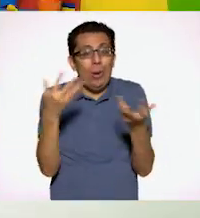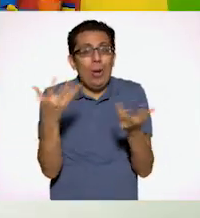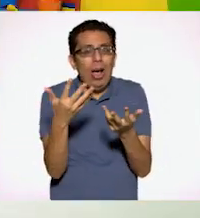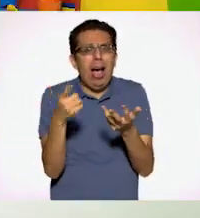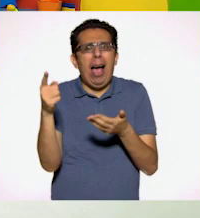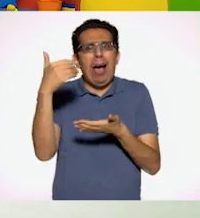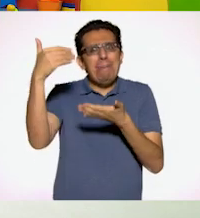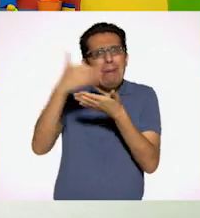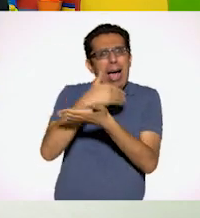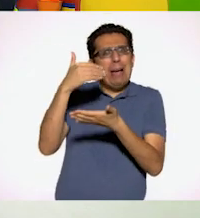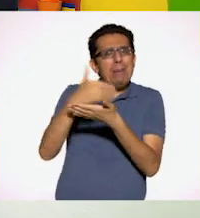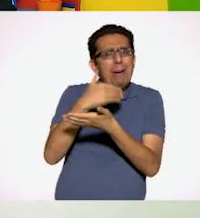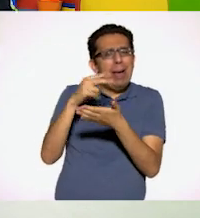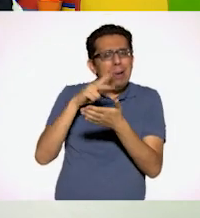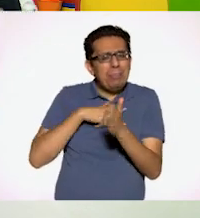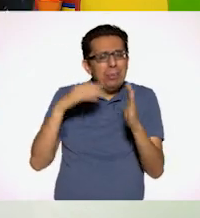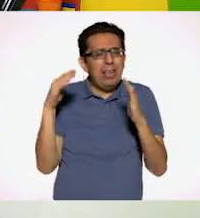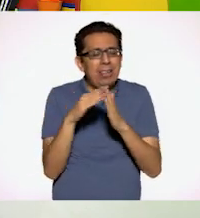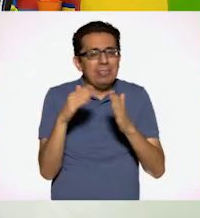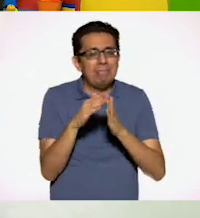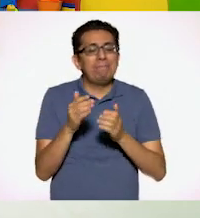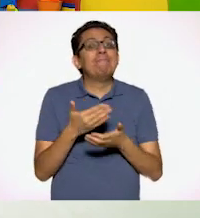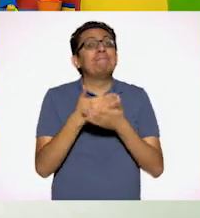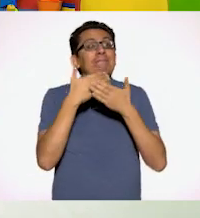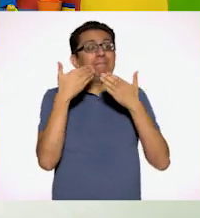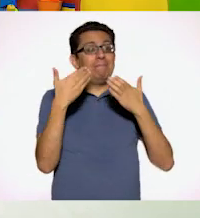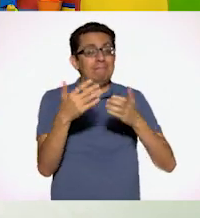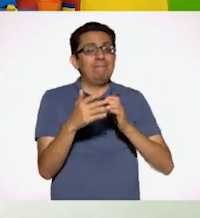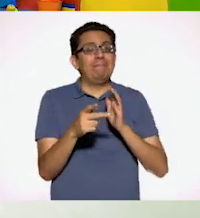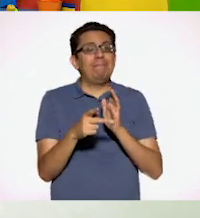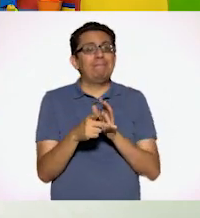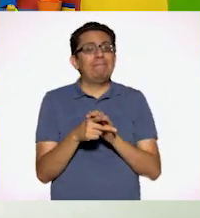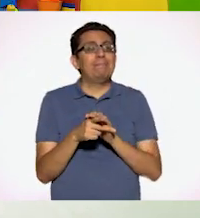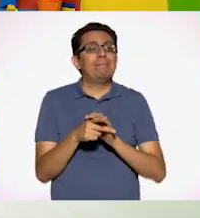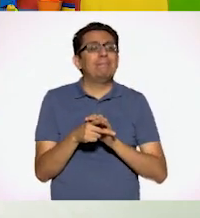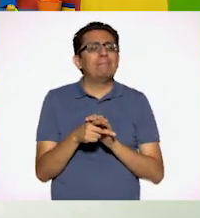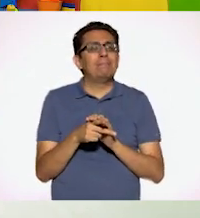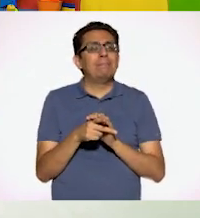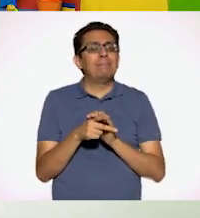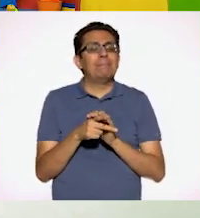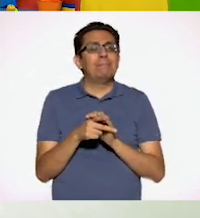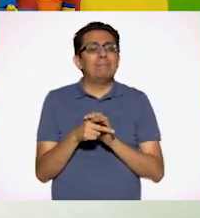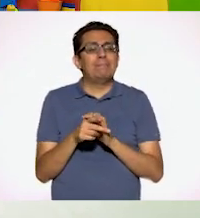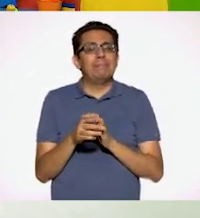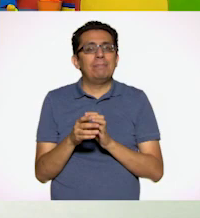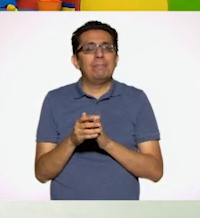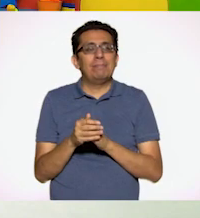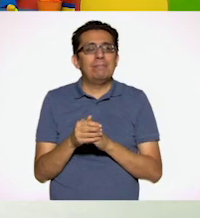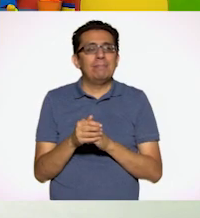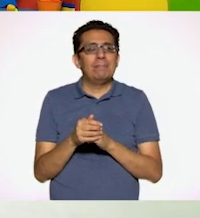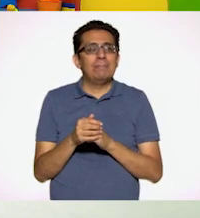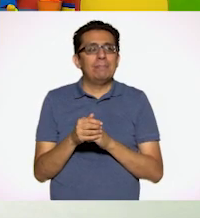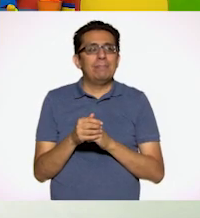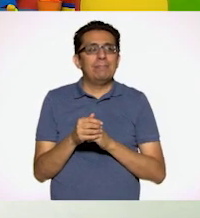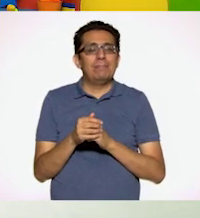casa! Para juntar las pelotas, vamos a ponerlas en medio de nuestras rodillas. ¡Oh! ¿Te ayudo?